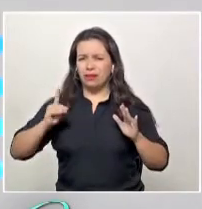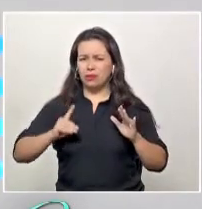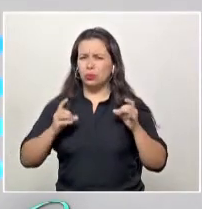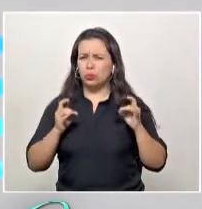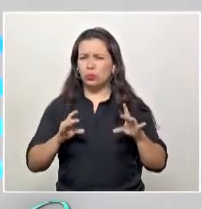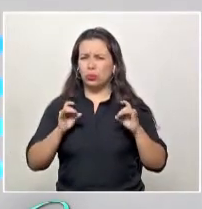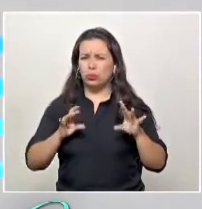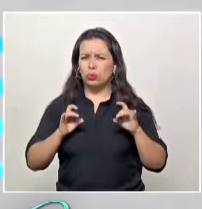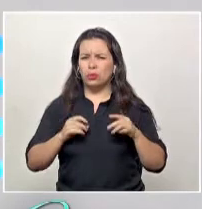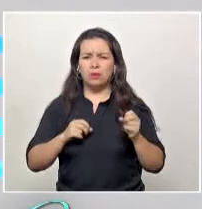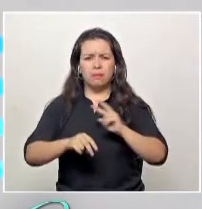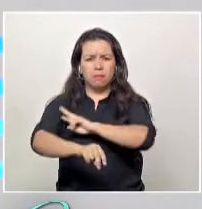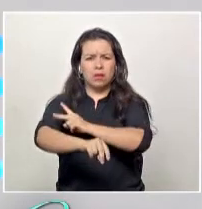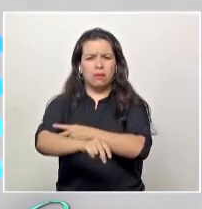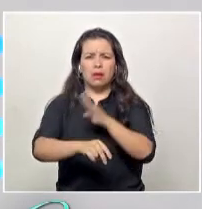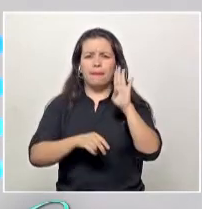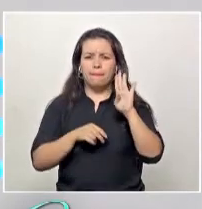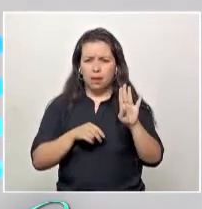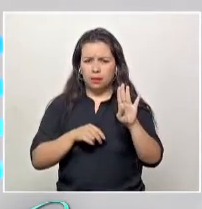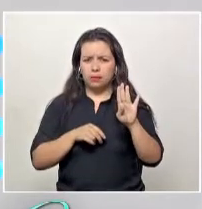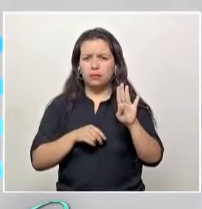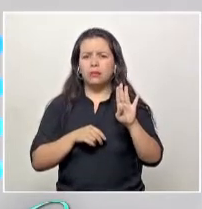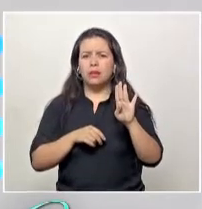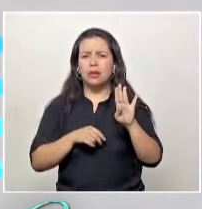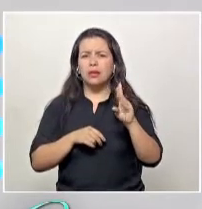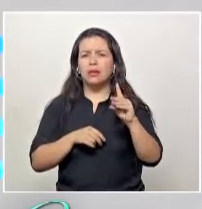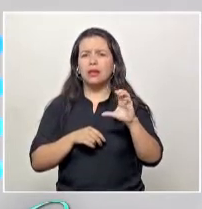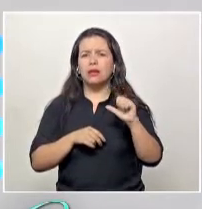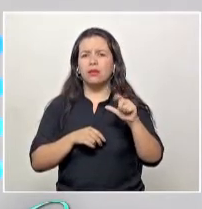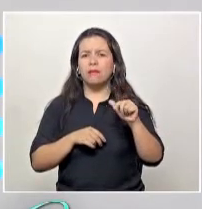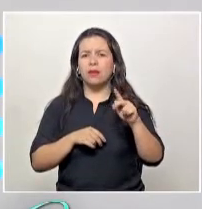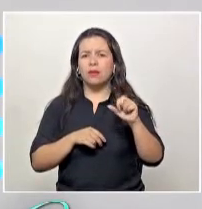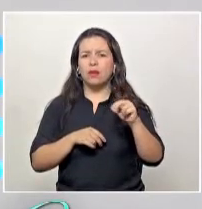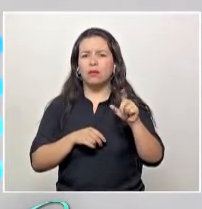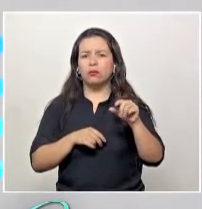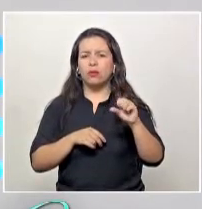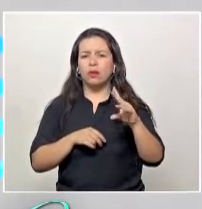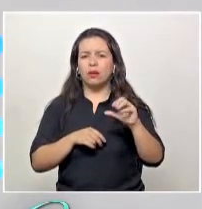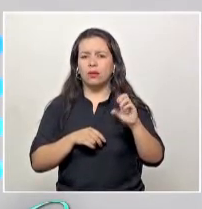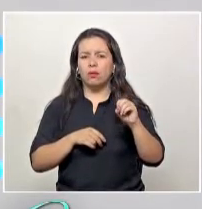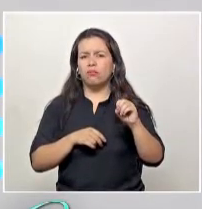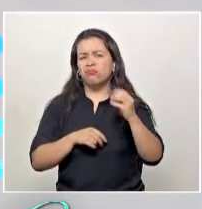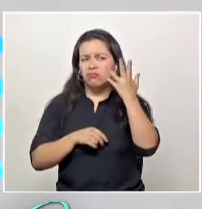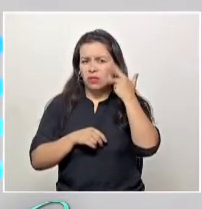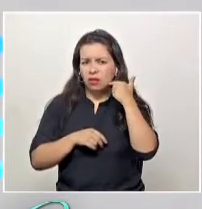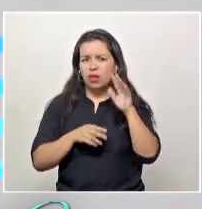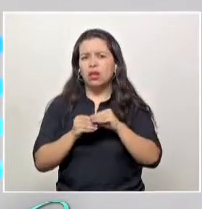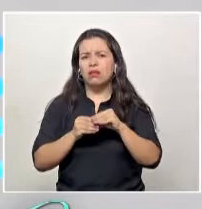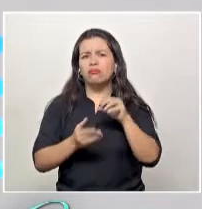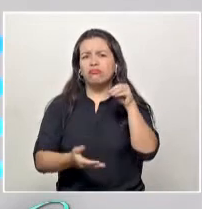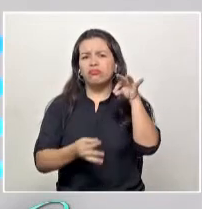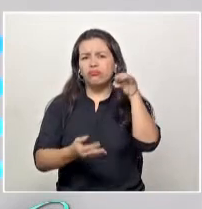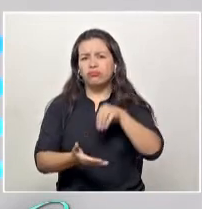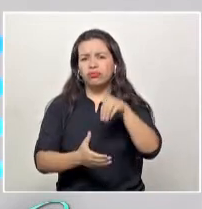enviado solo vitamina B y diclofenaco sódico por unos días y también paños de agua fría y caliente de